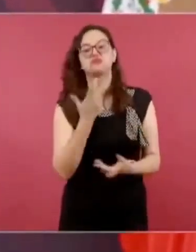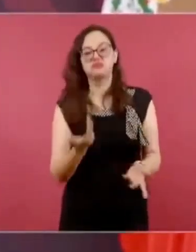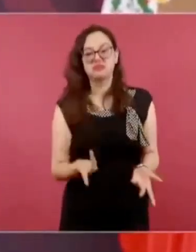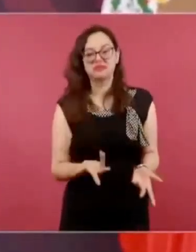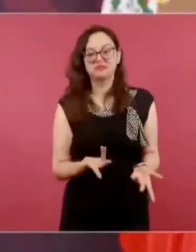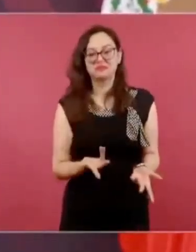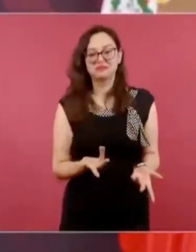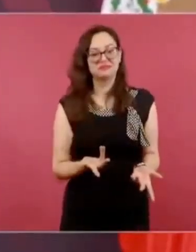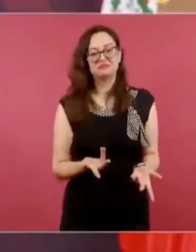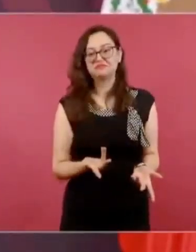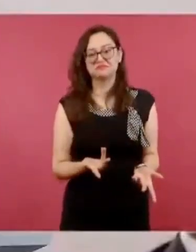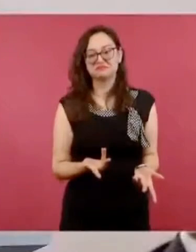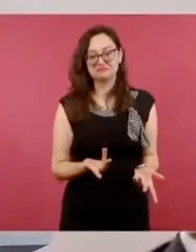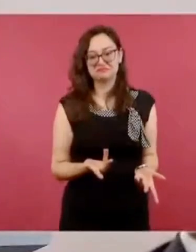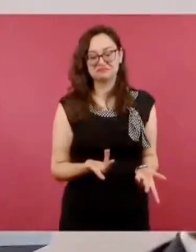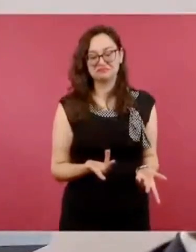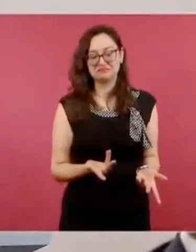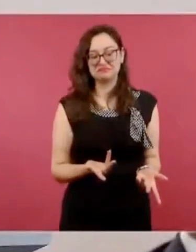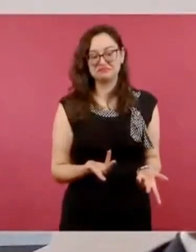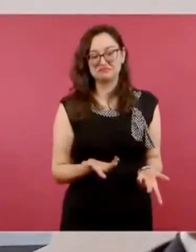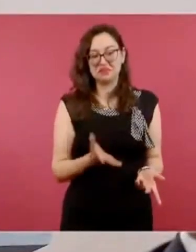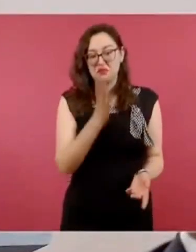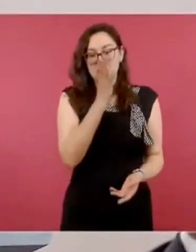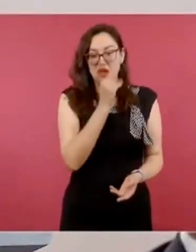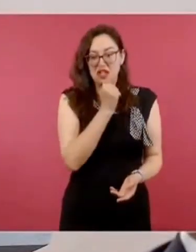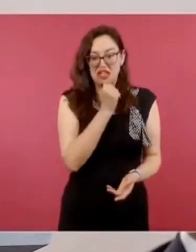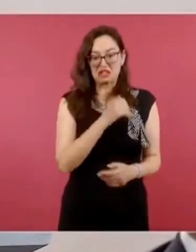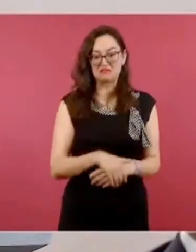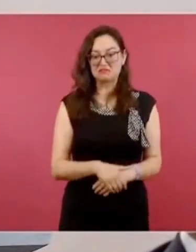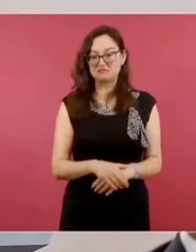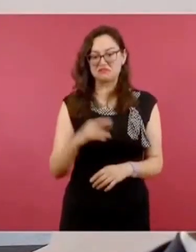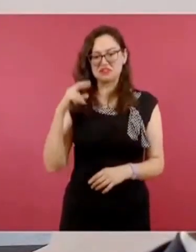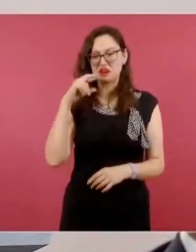ninguna fortaleza, es una hoja seca